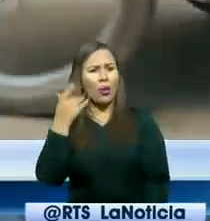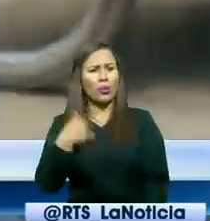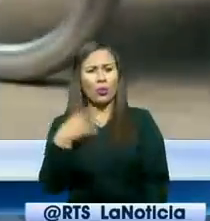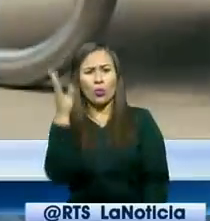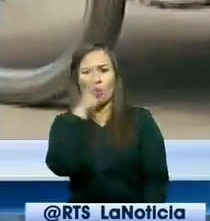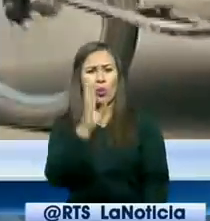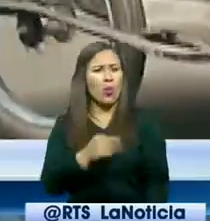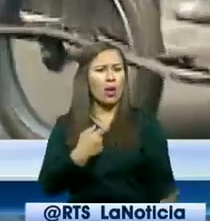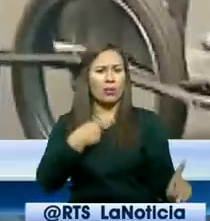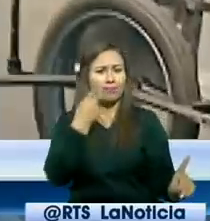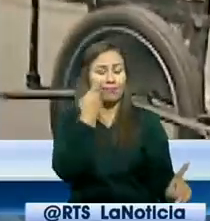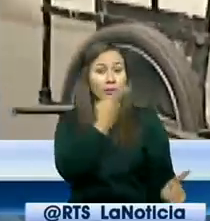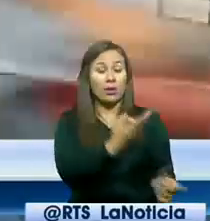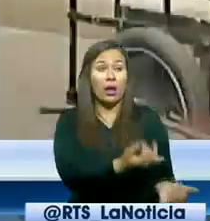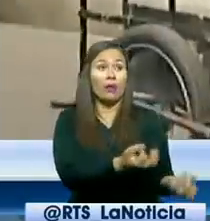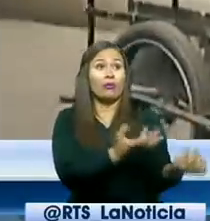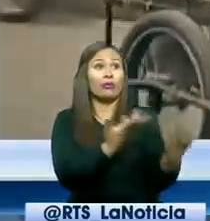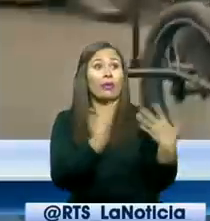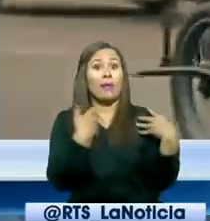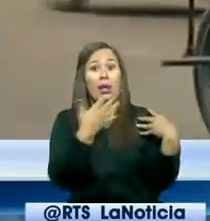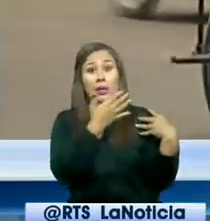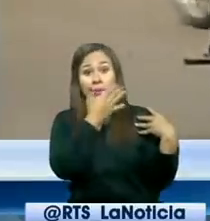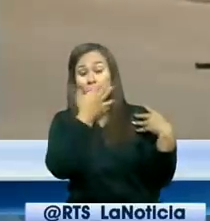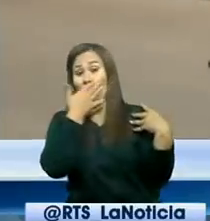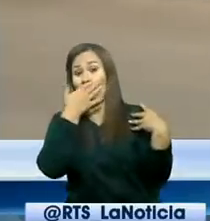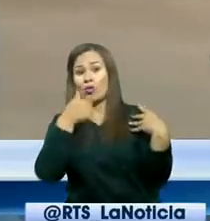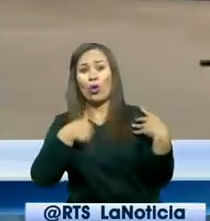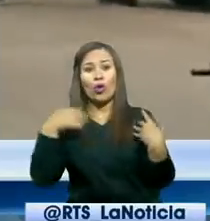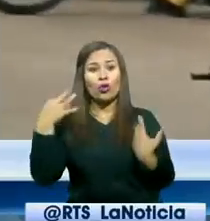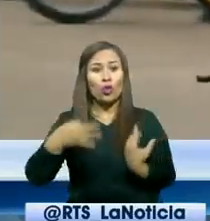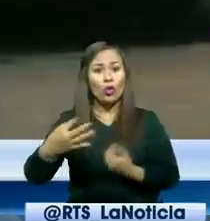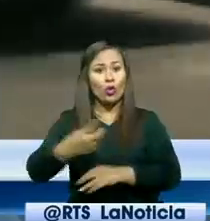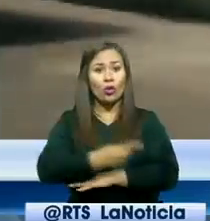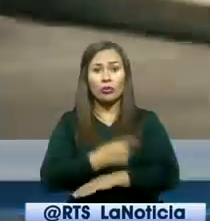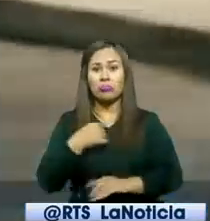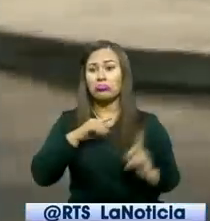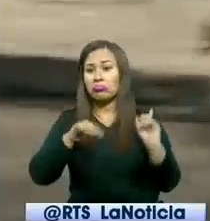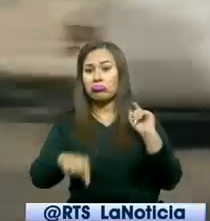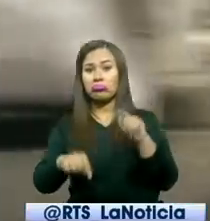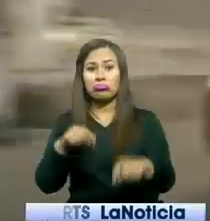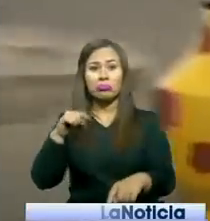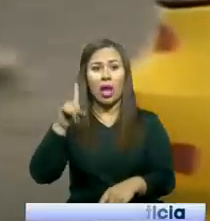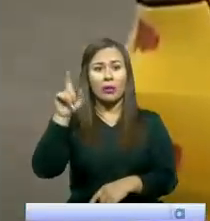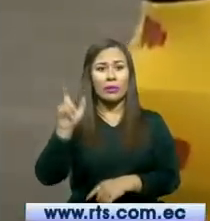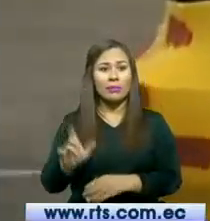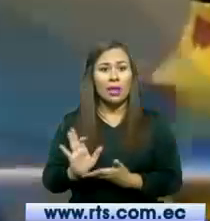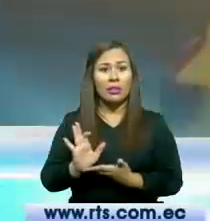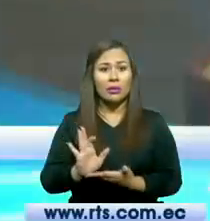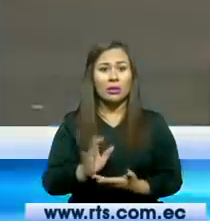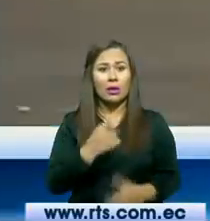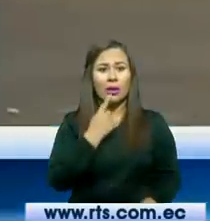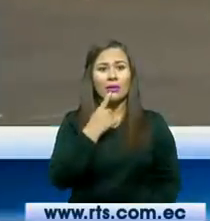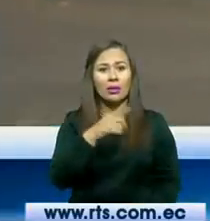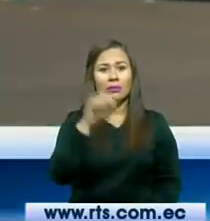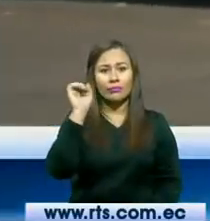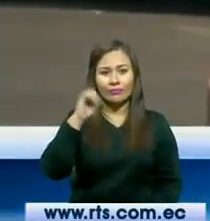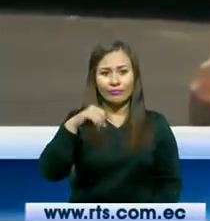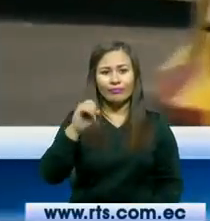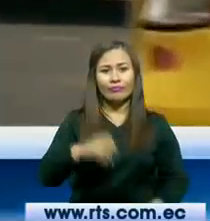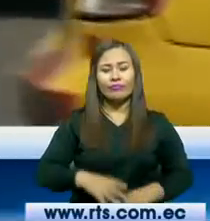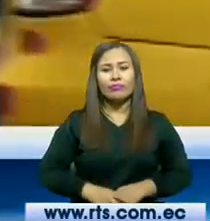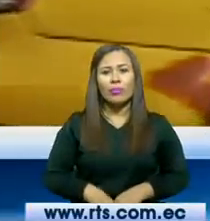ahorita me llego a enterar que la secuestró, porque yo vengo todos los días a la plaza y yo no he escuchado nada. Solo un testigo refirió haber notado el paso de